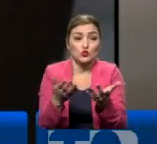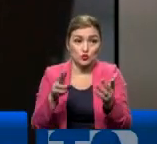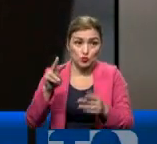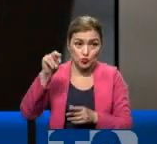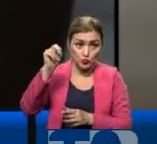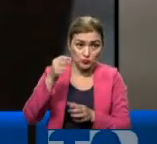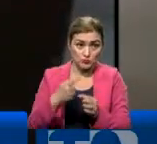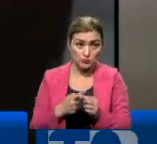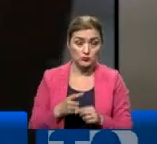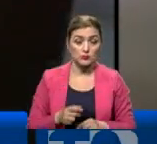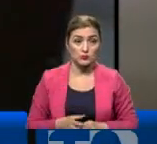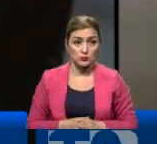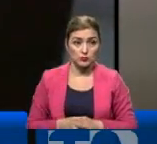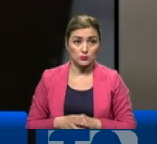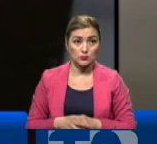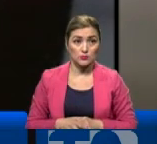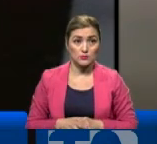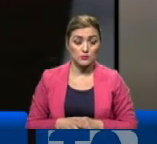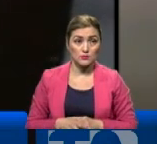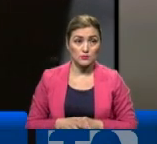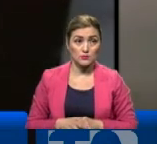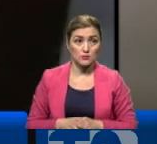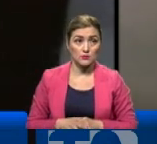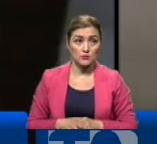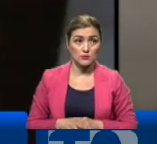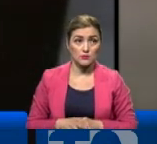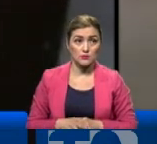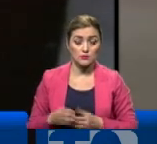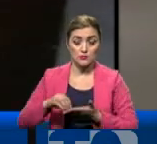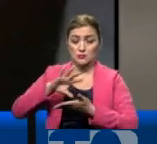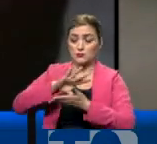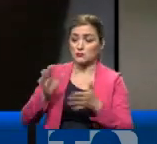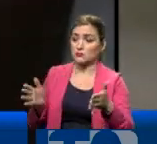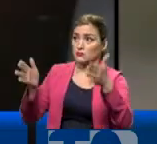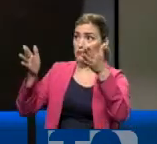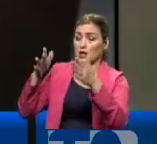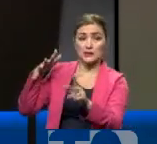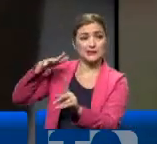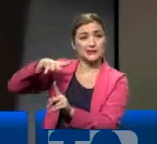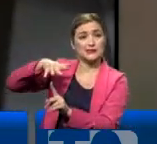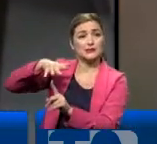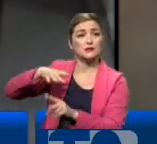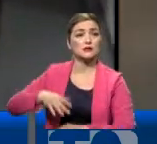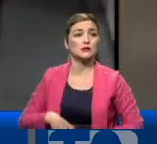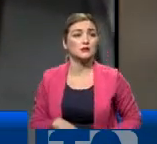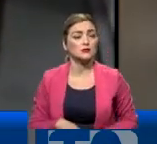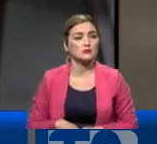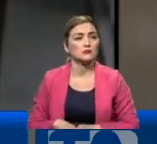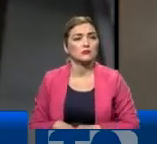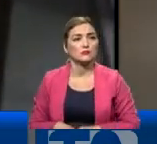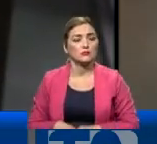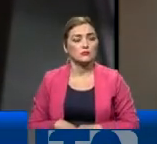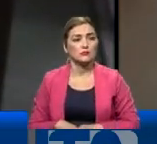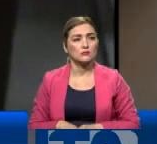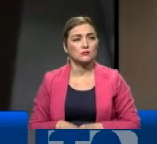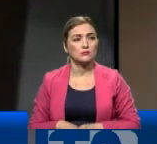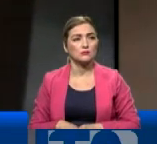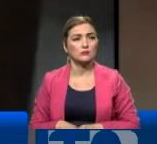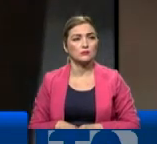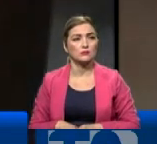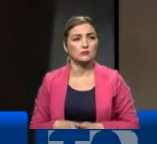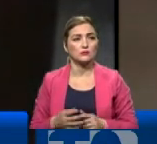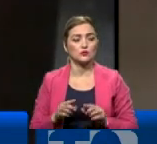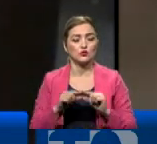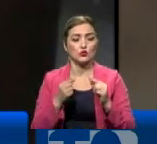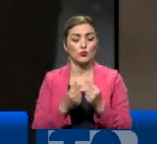capital atentaron prácticamente también contra leyes así que se puede observar en estas imágenes a un importante grupo de personas